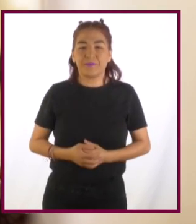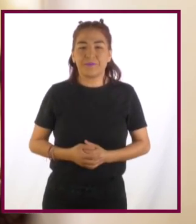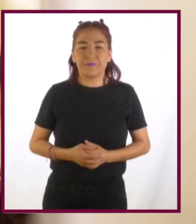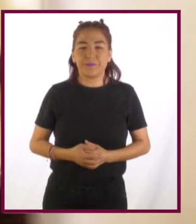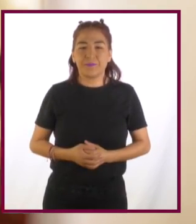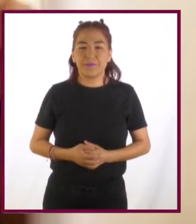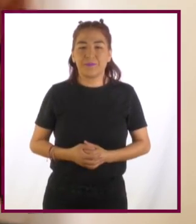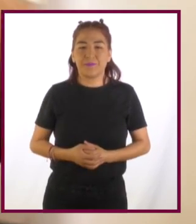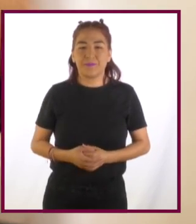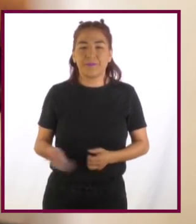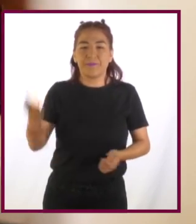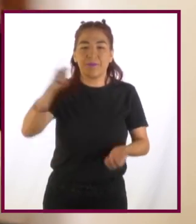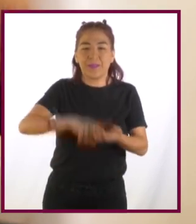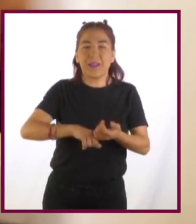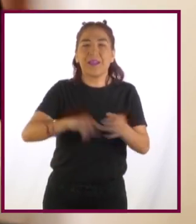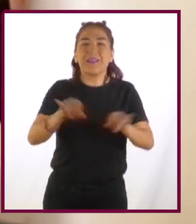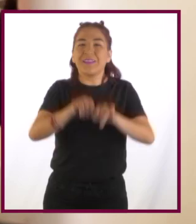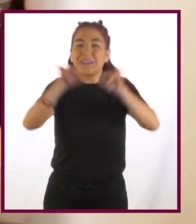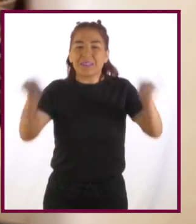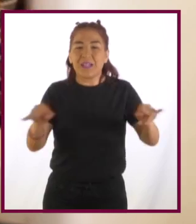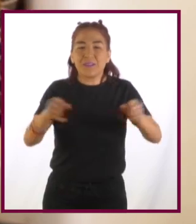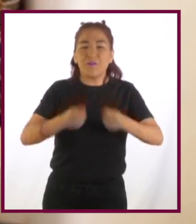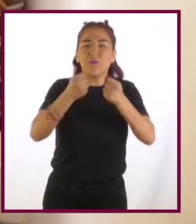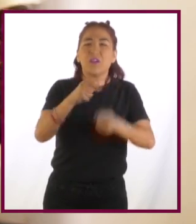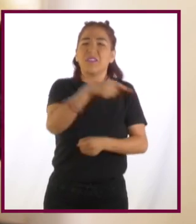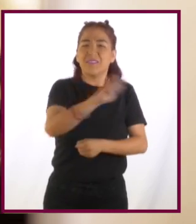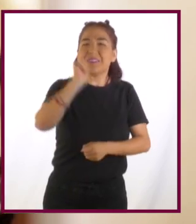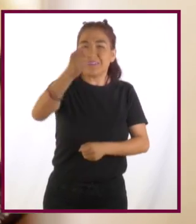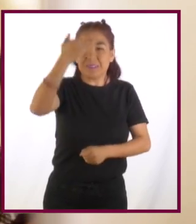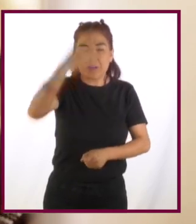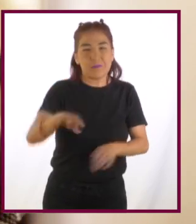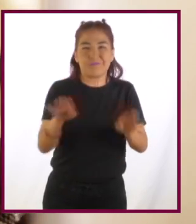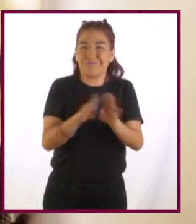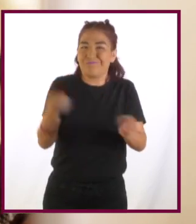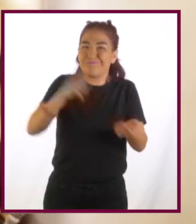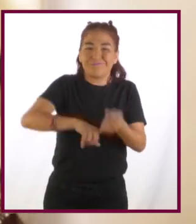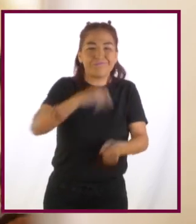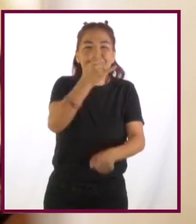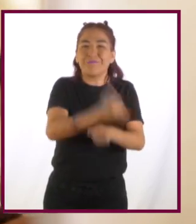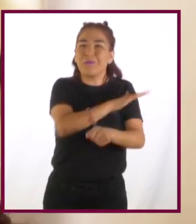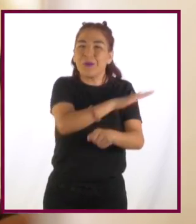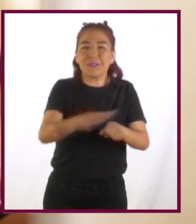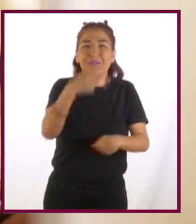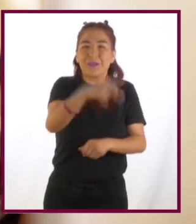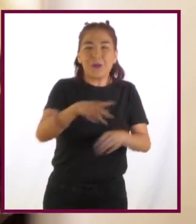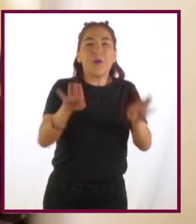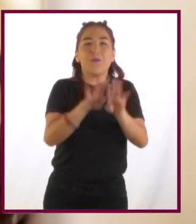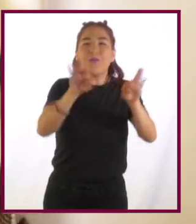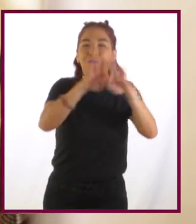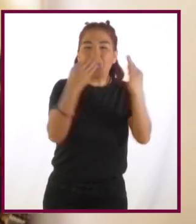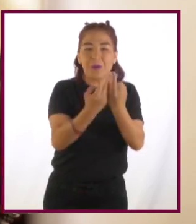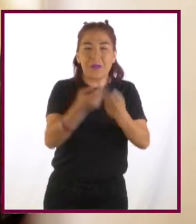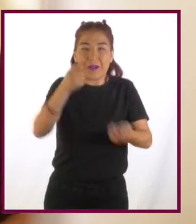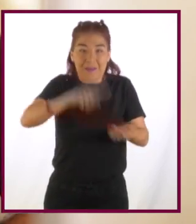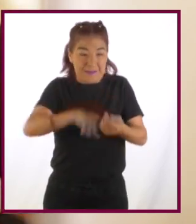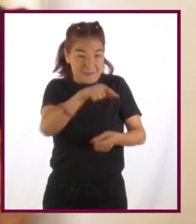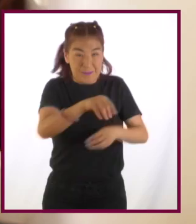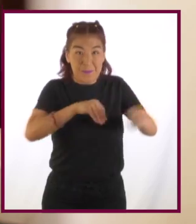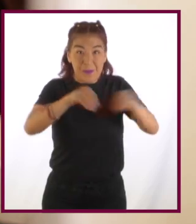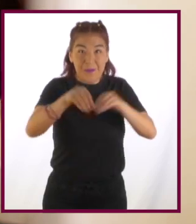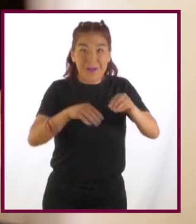fuerza contra distancia y hay una parte que es totalmente recta. Nosotros sabemos que es imposible físicamente que un